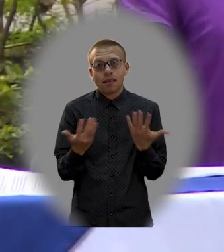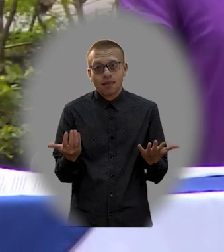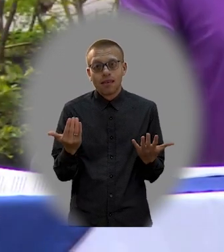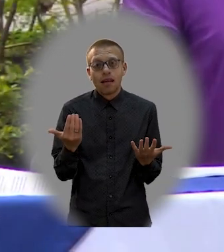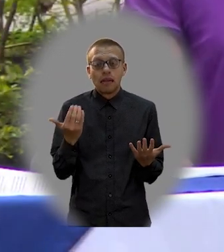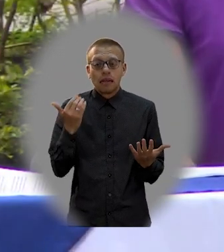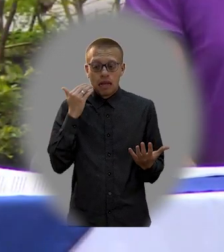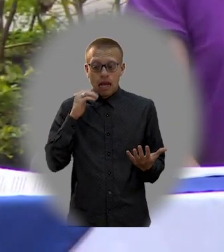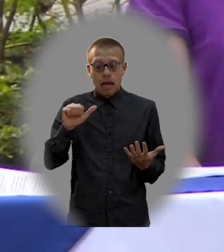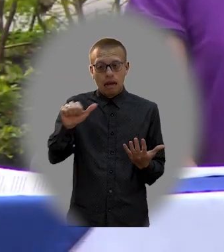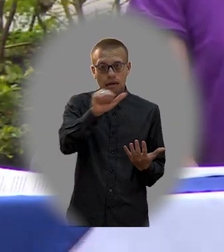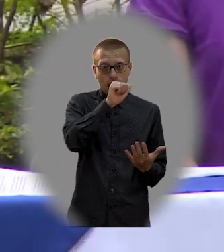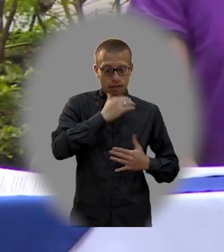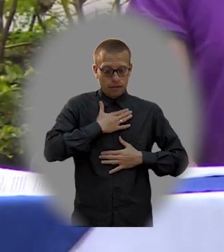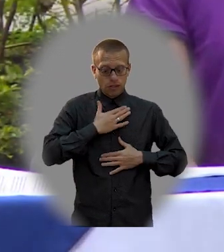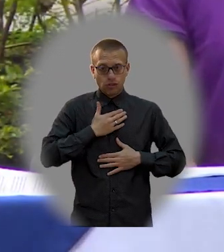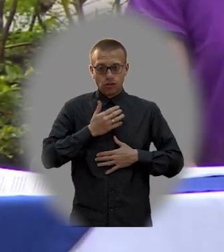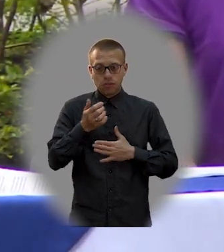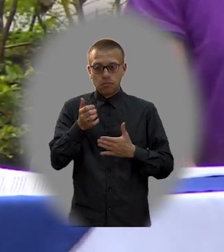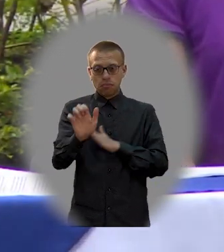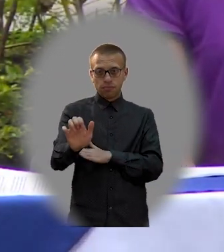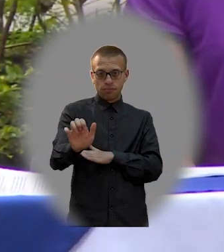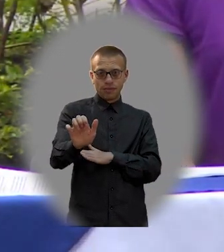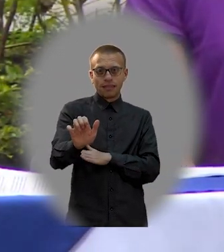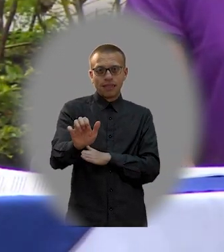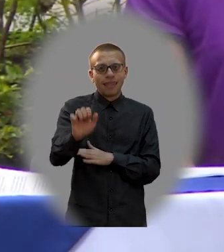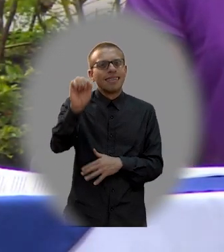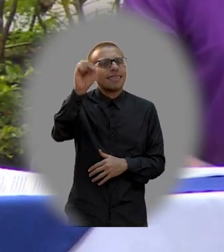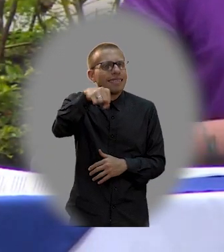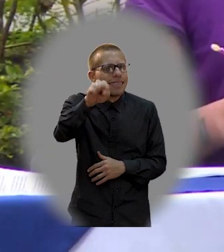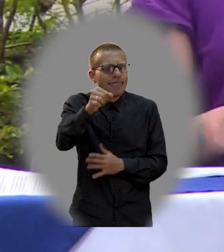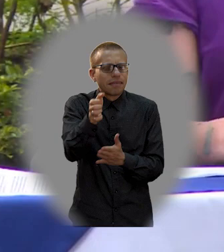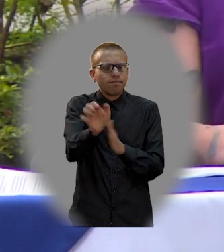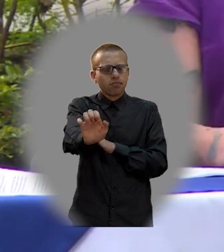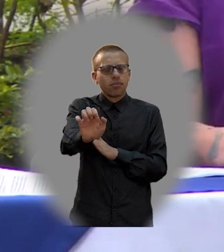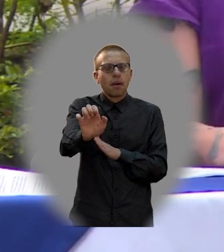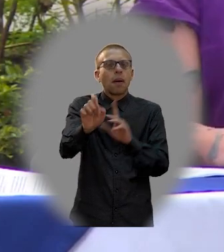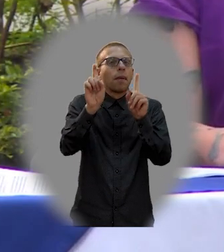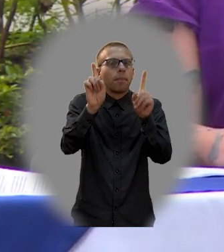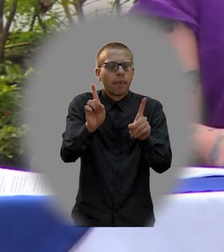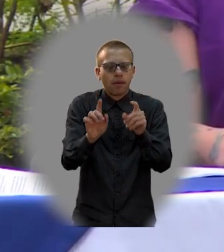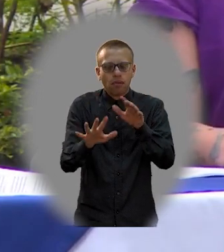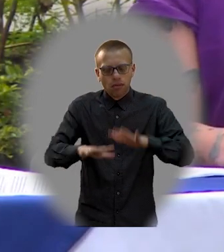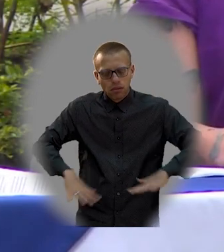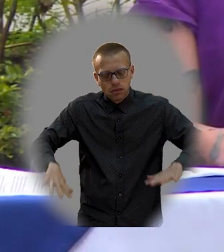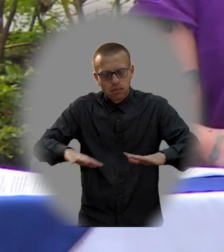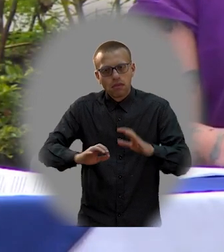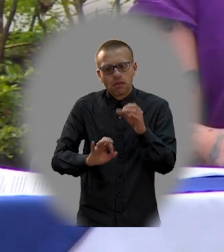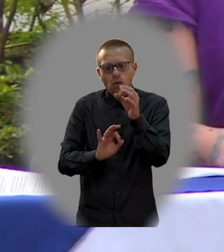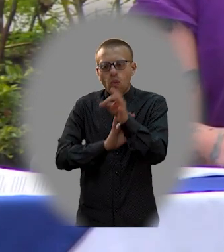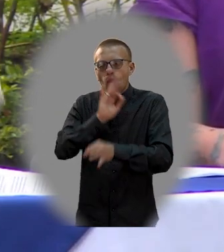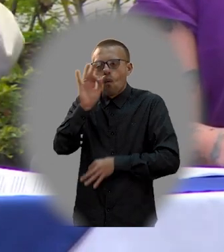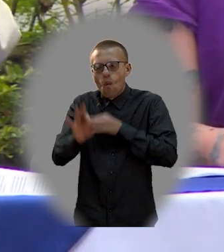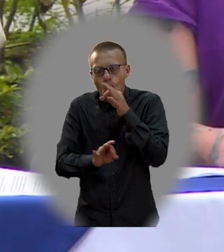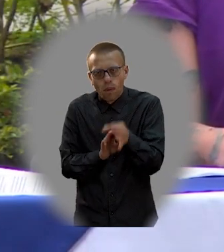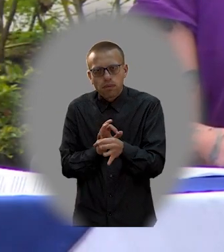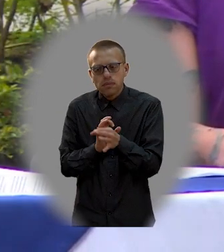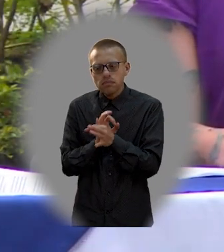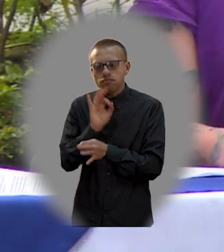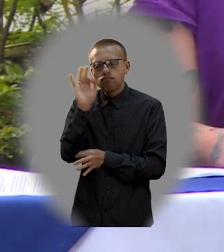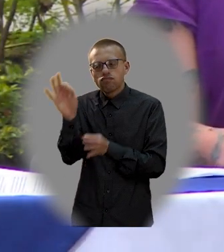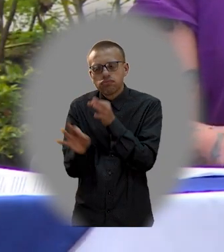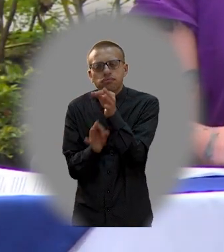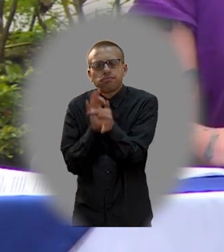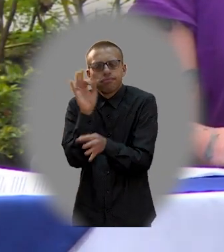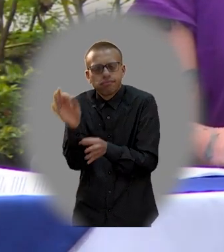las violencias contra nosotros, sino generar un espacio de cuidado en el sentido más amplio que